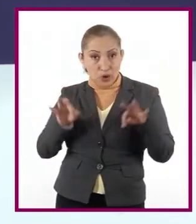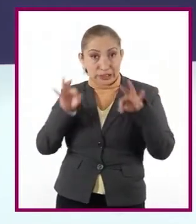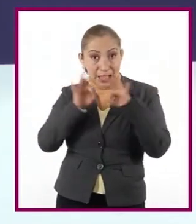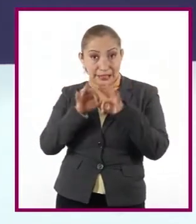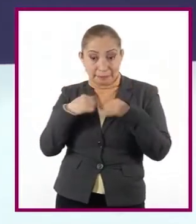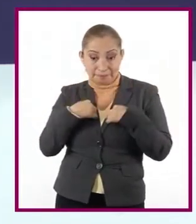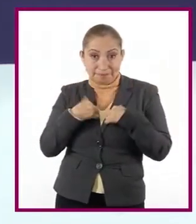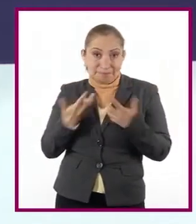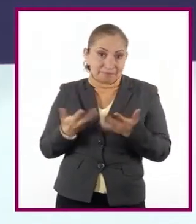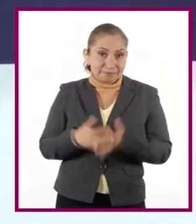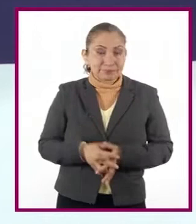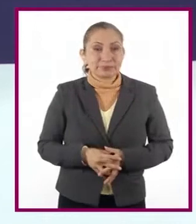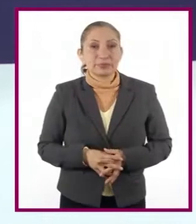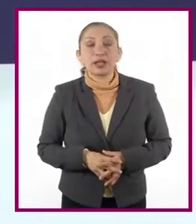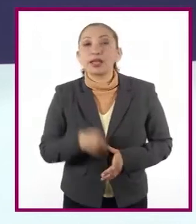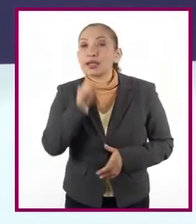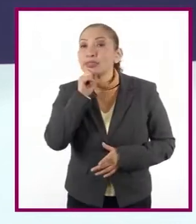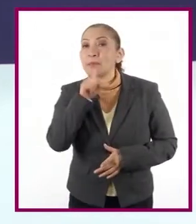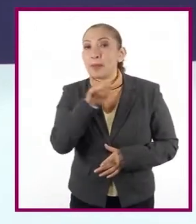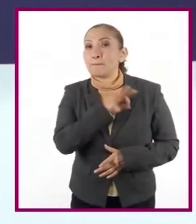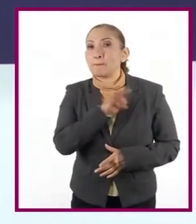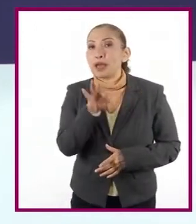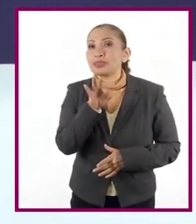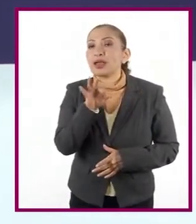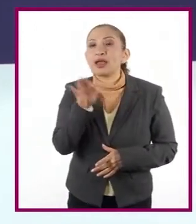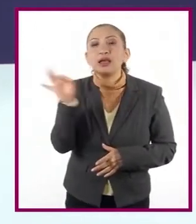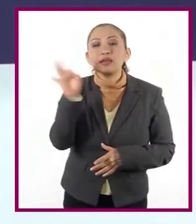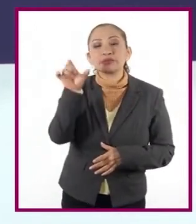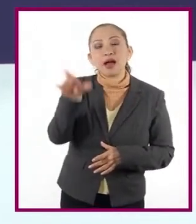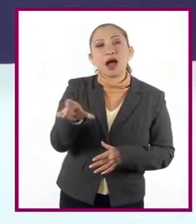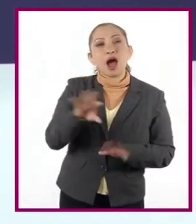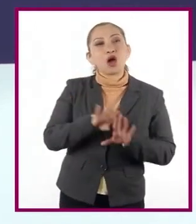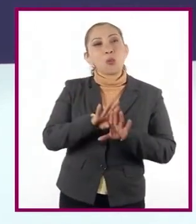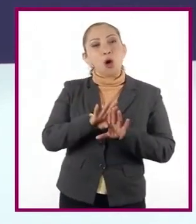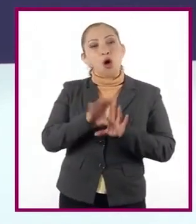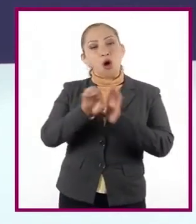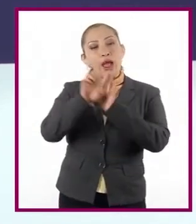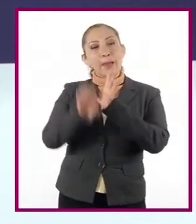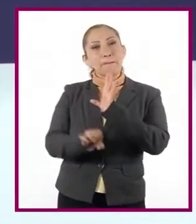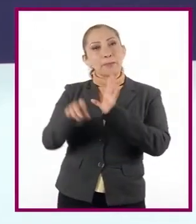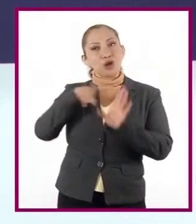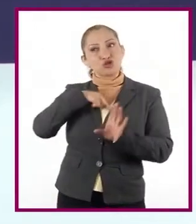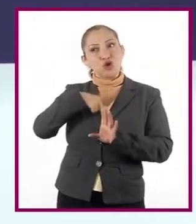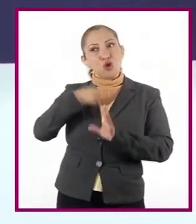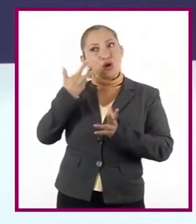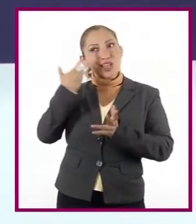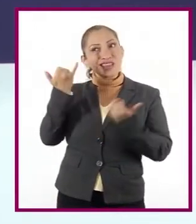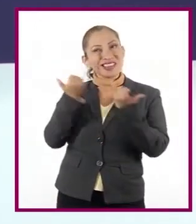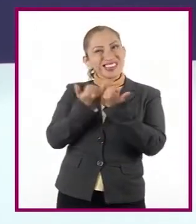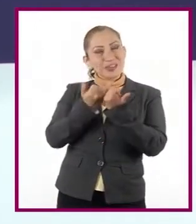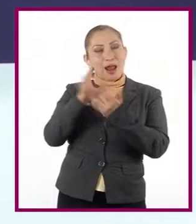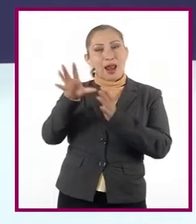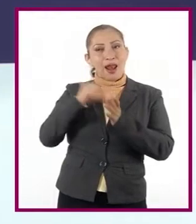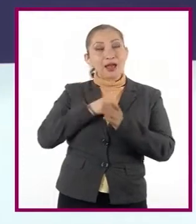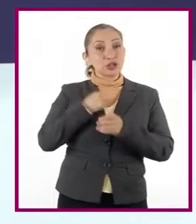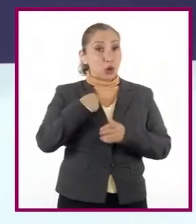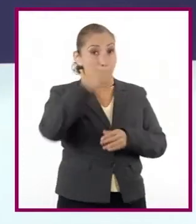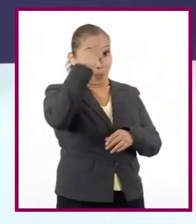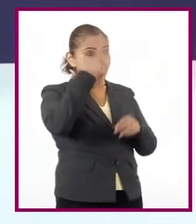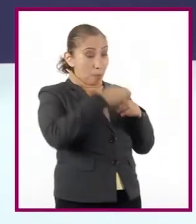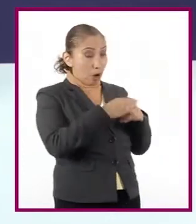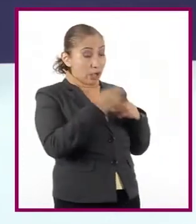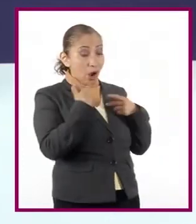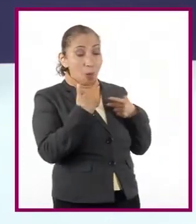importante para nosotros. Incluso se puede volver nuestro modelo a seguir. Yo me sé de memoria